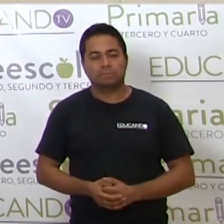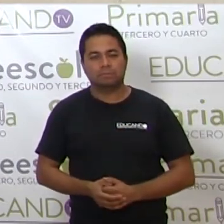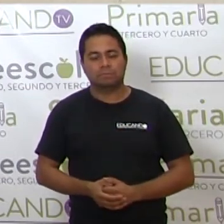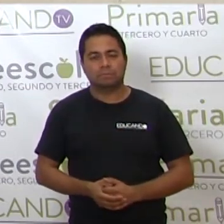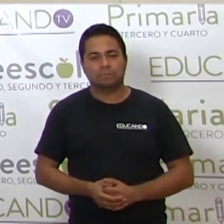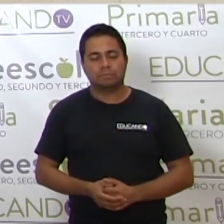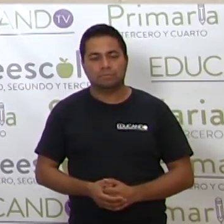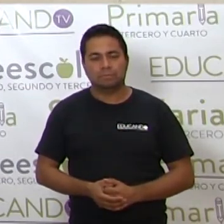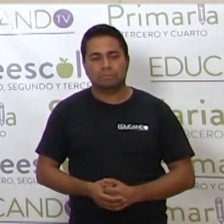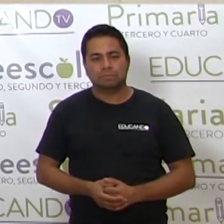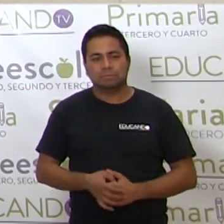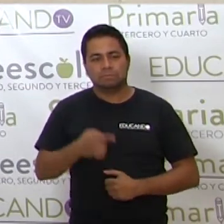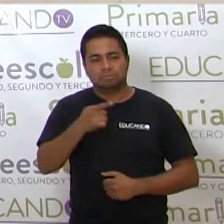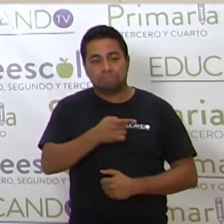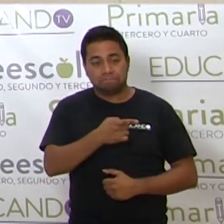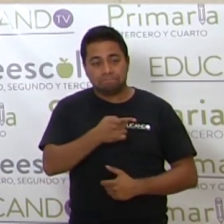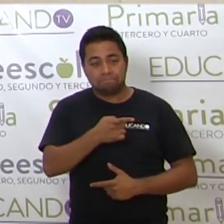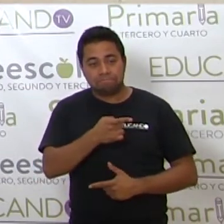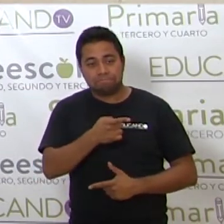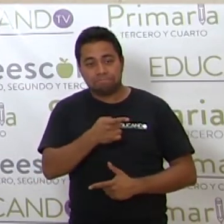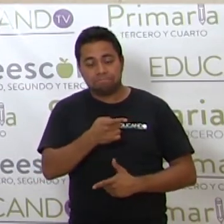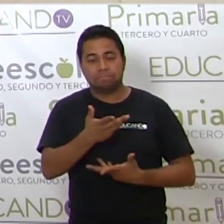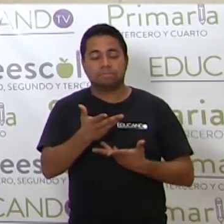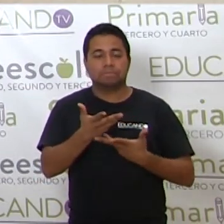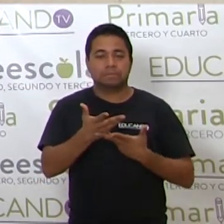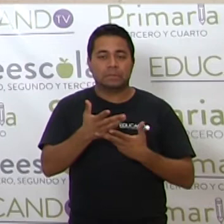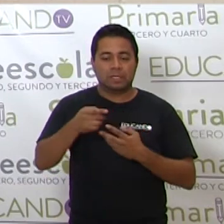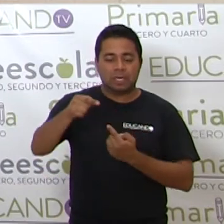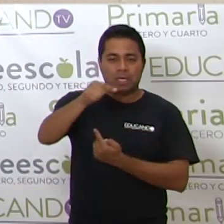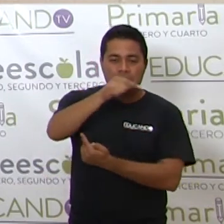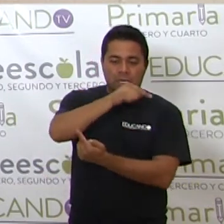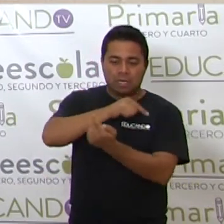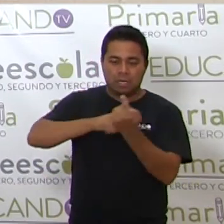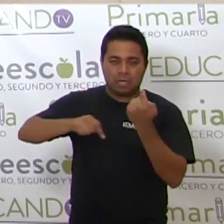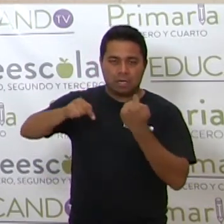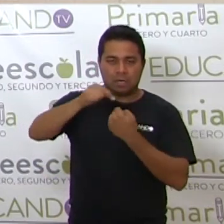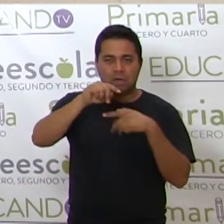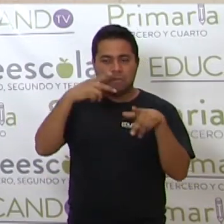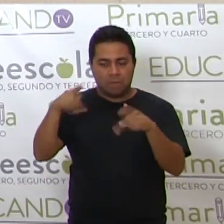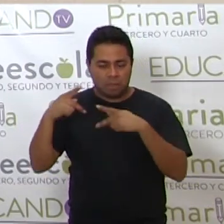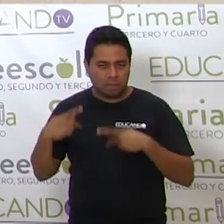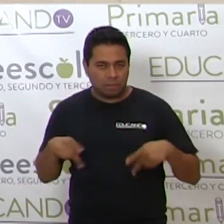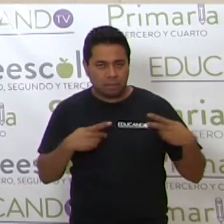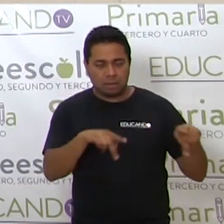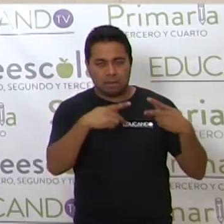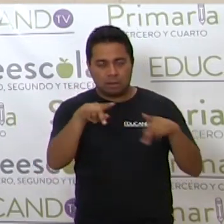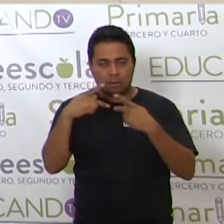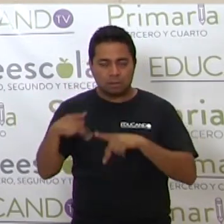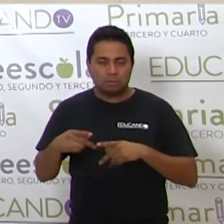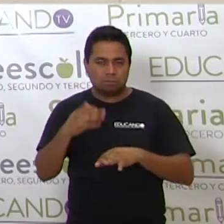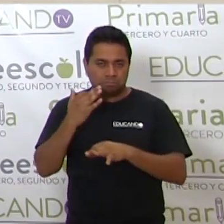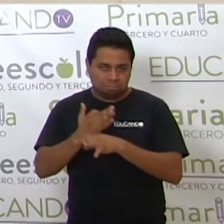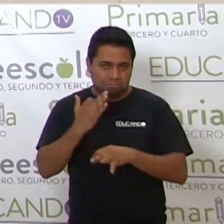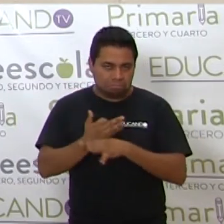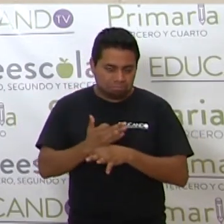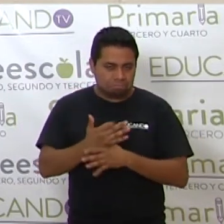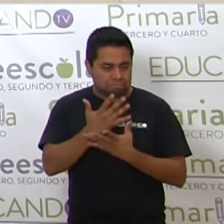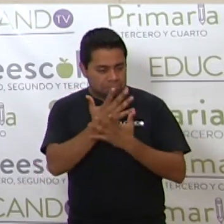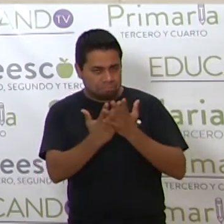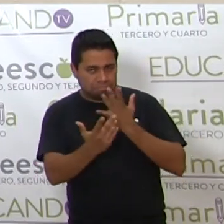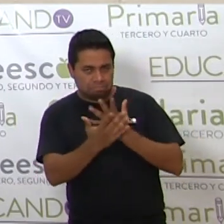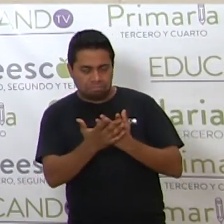mirando y vendiendo que son acciones que están en este caso lo está realizando